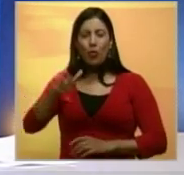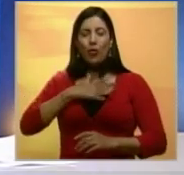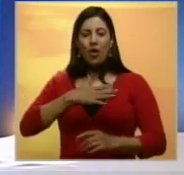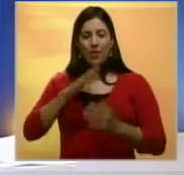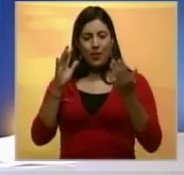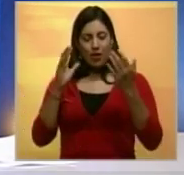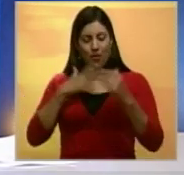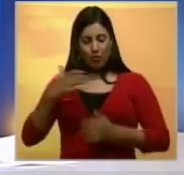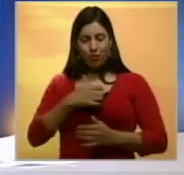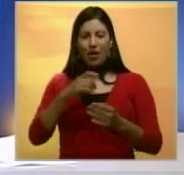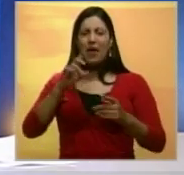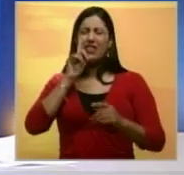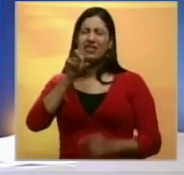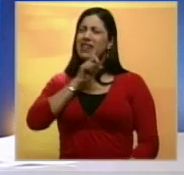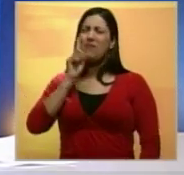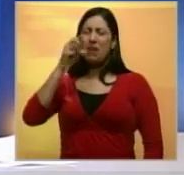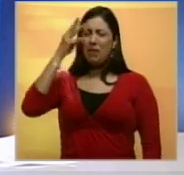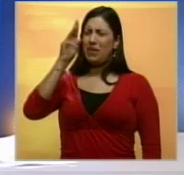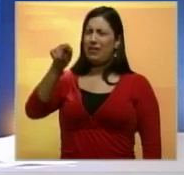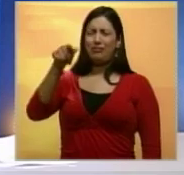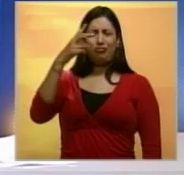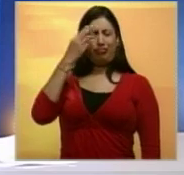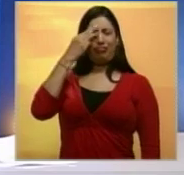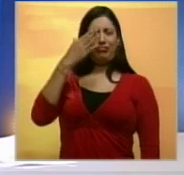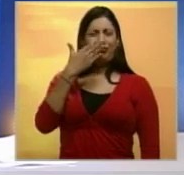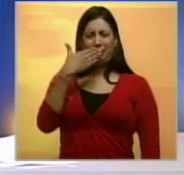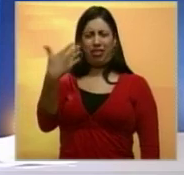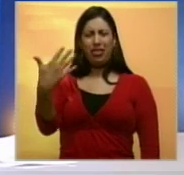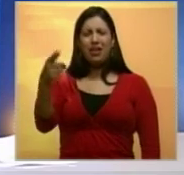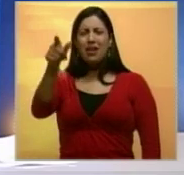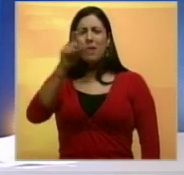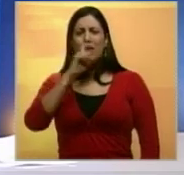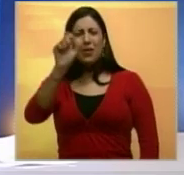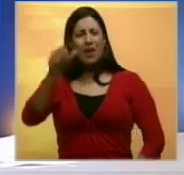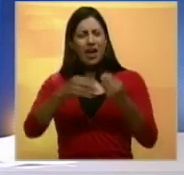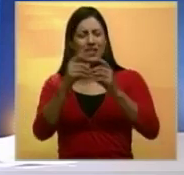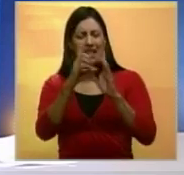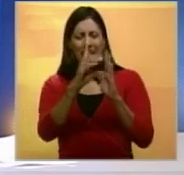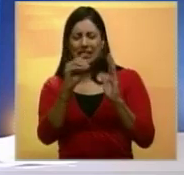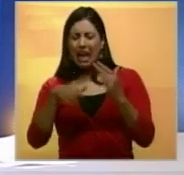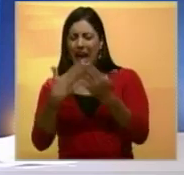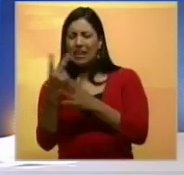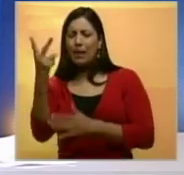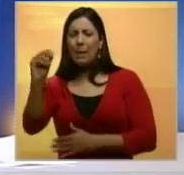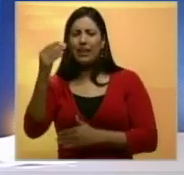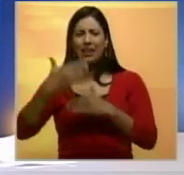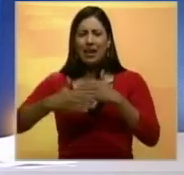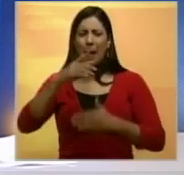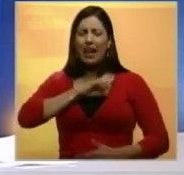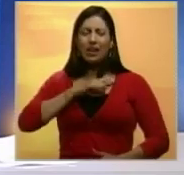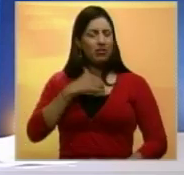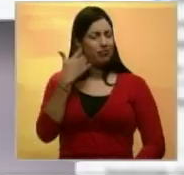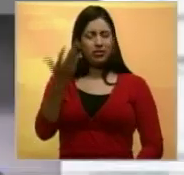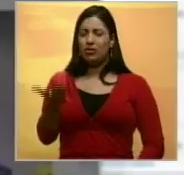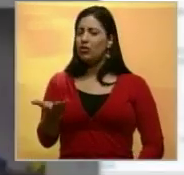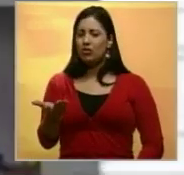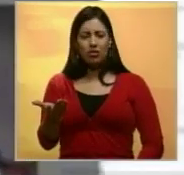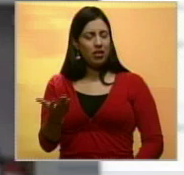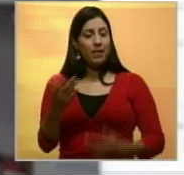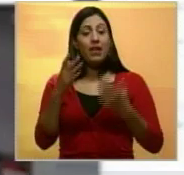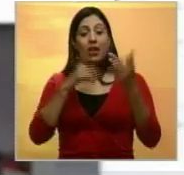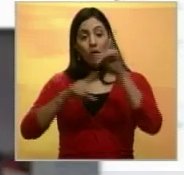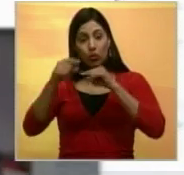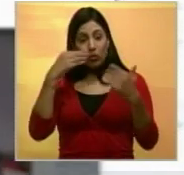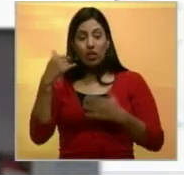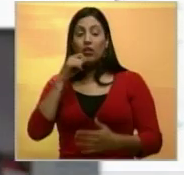Democrática, calificó de piratería la medida de extender la circulación del billete de 100 bolívares hasta el próximo 20 de enero. A través de su cuenta